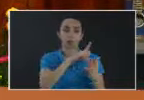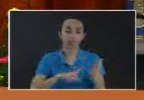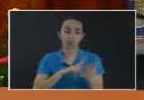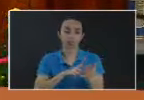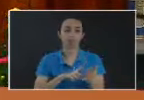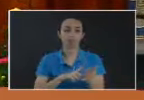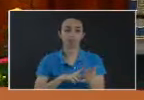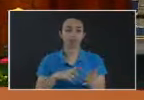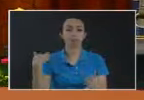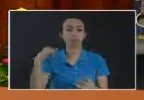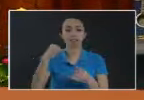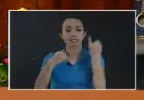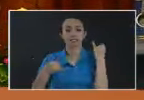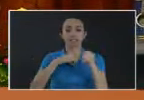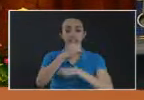Y